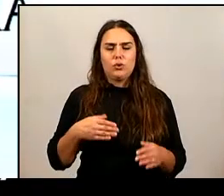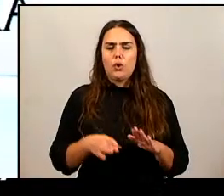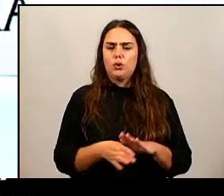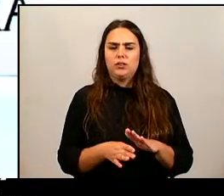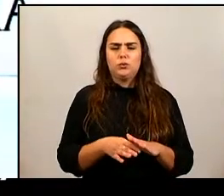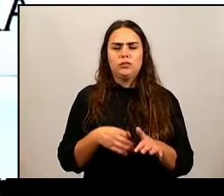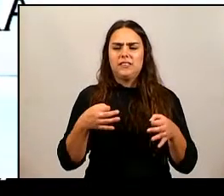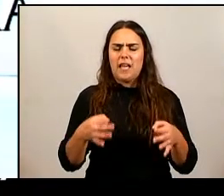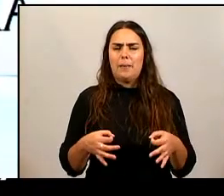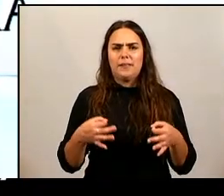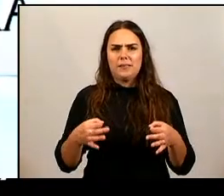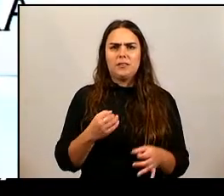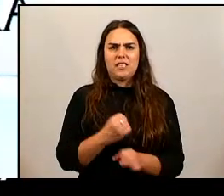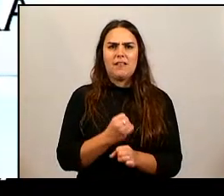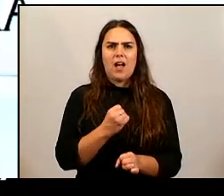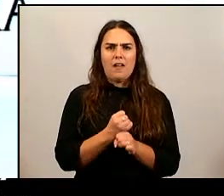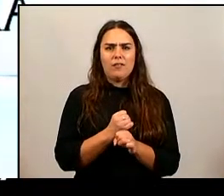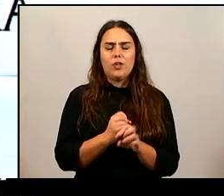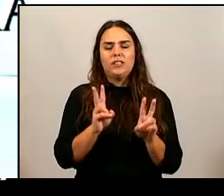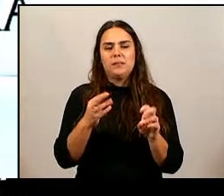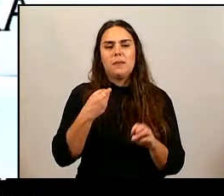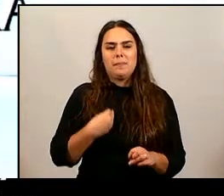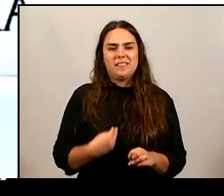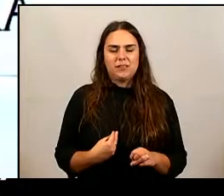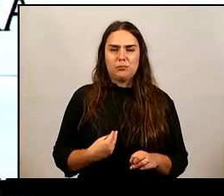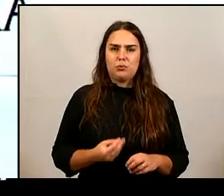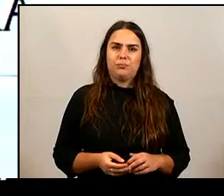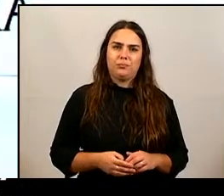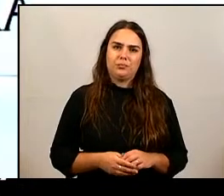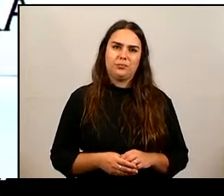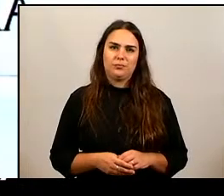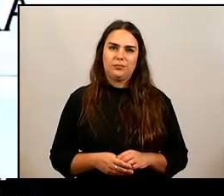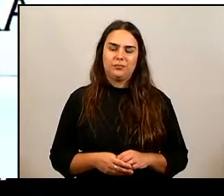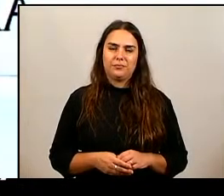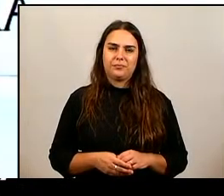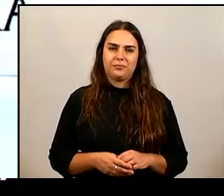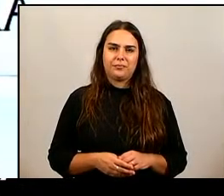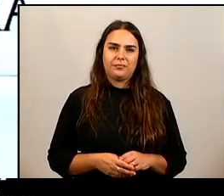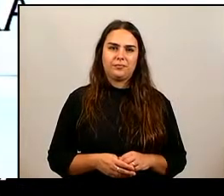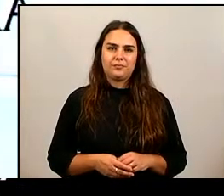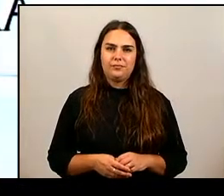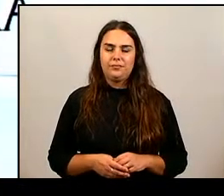además, trabajando en ella. Estamos muy contentos con esa cueva.